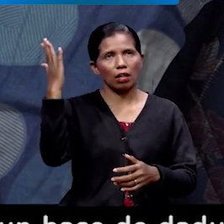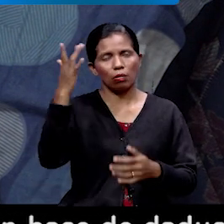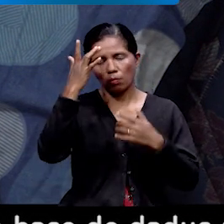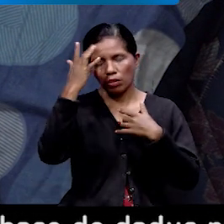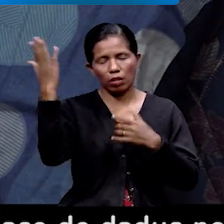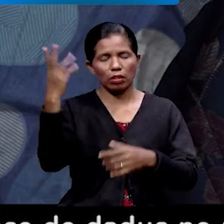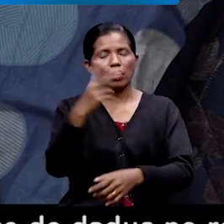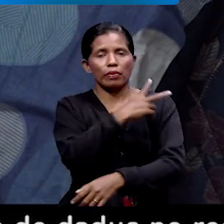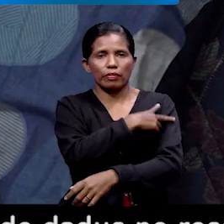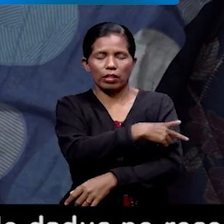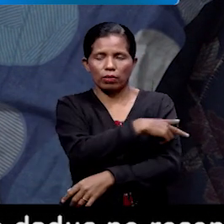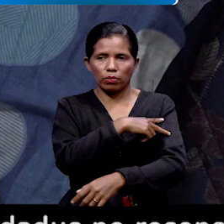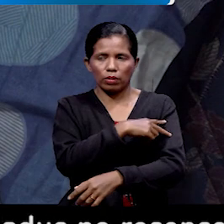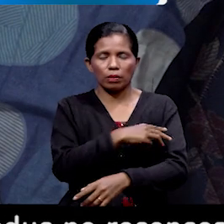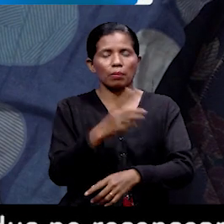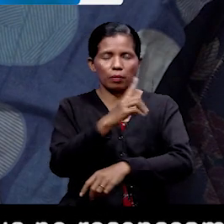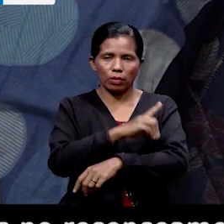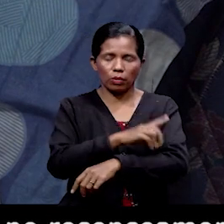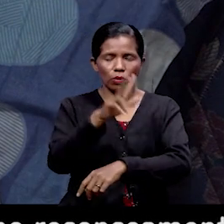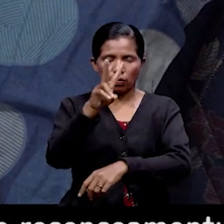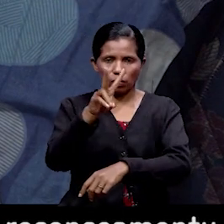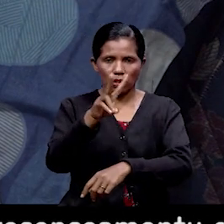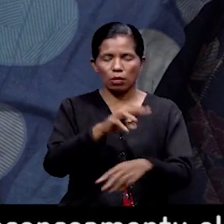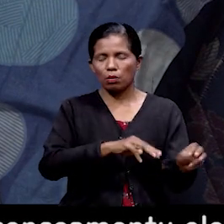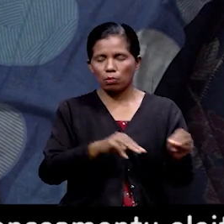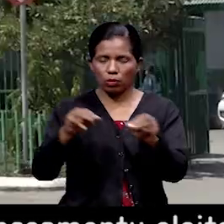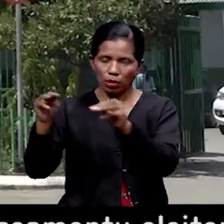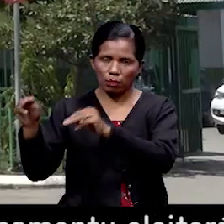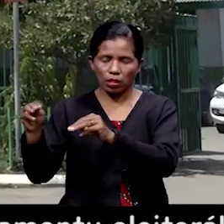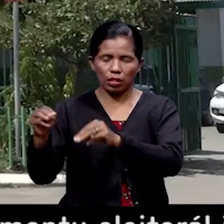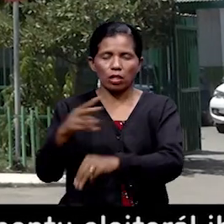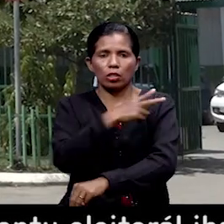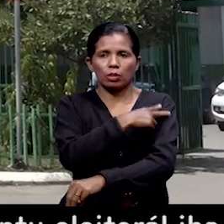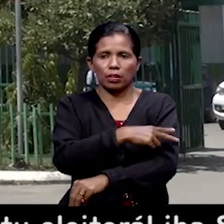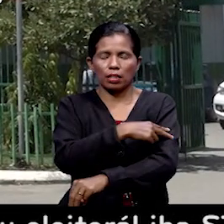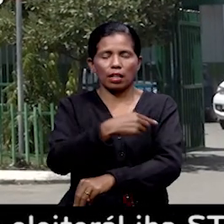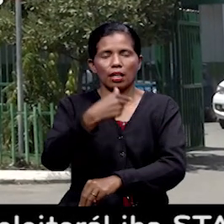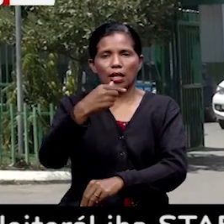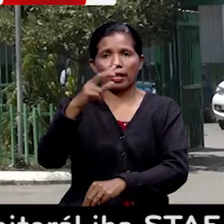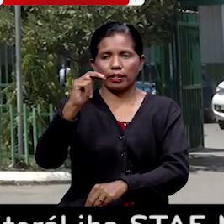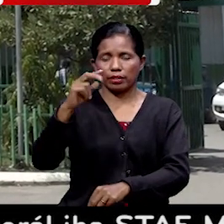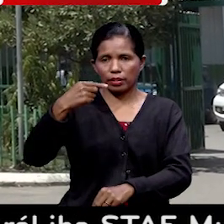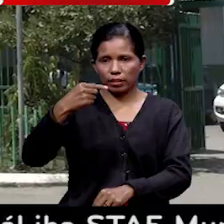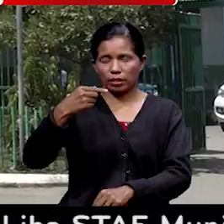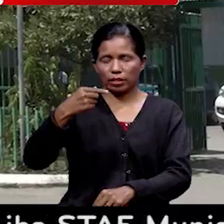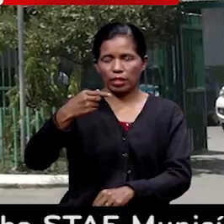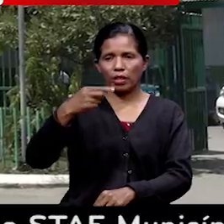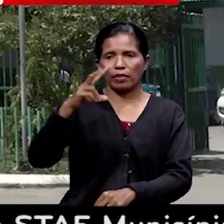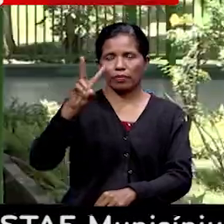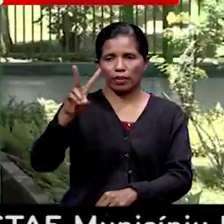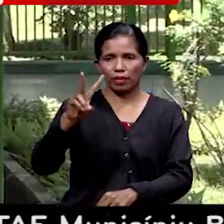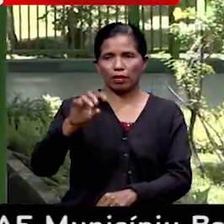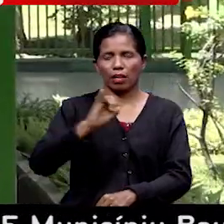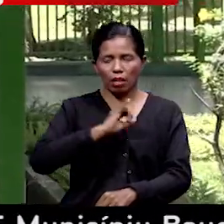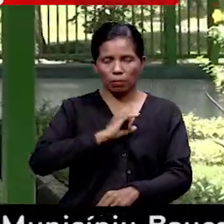color en Rúa, ¿no? Antes de mudo más ya. ANGV, ya ICU ANGV. Hago vacina, Emma, tenemos Emma vacina de alto